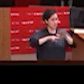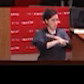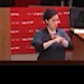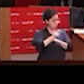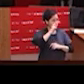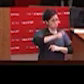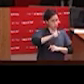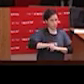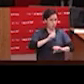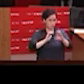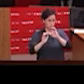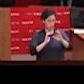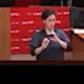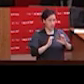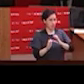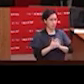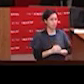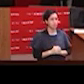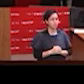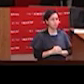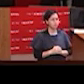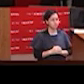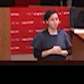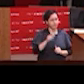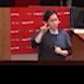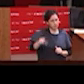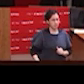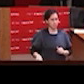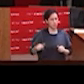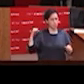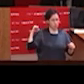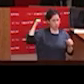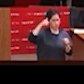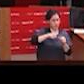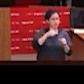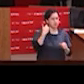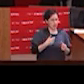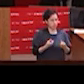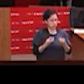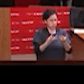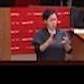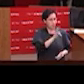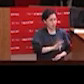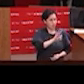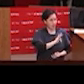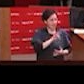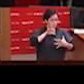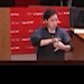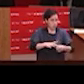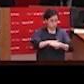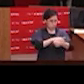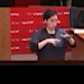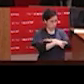y comunicación además ha recibido en varios premios de recursos